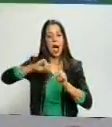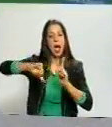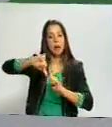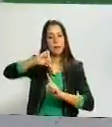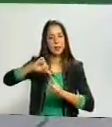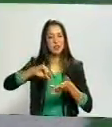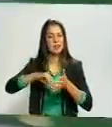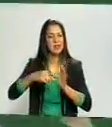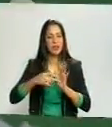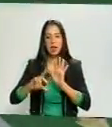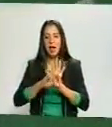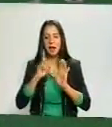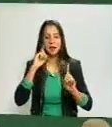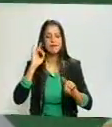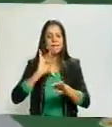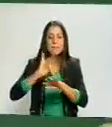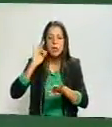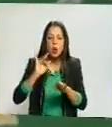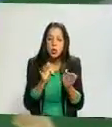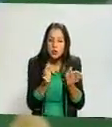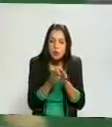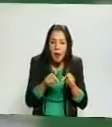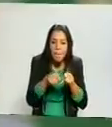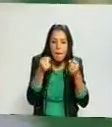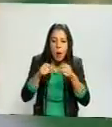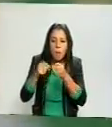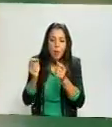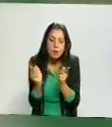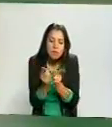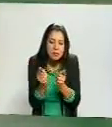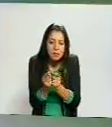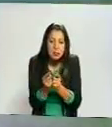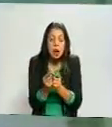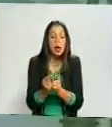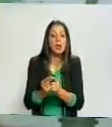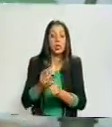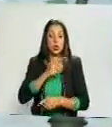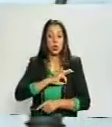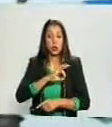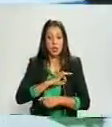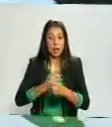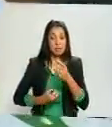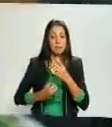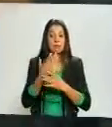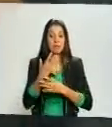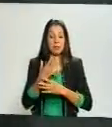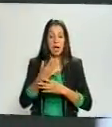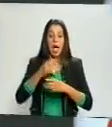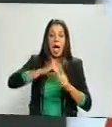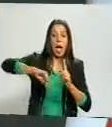sea lo menor posible, dejando la mayor huella en lo social y la menor huella en lo ambiental.